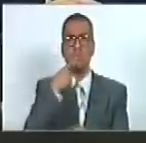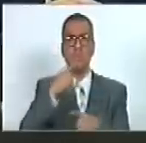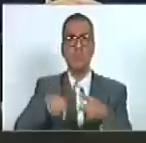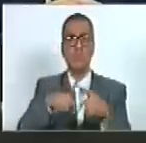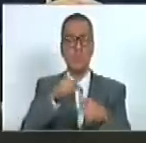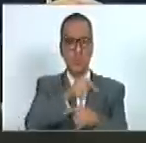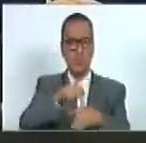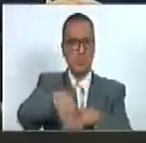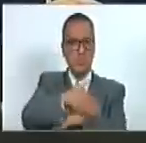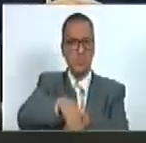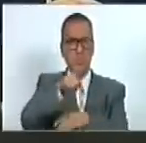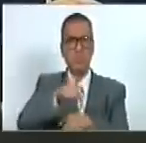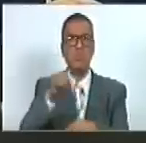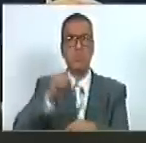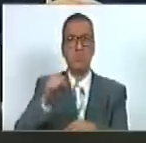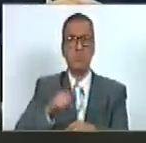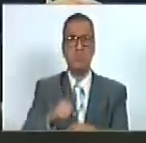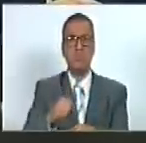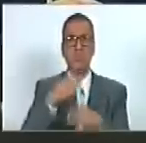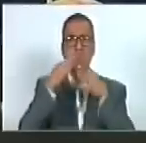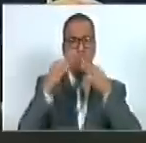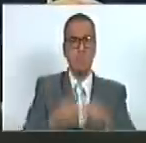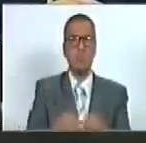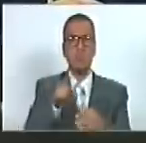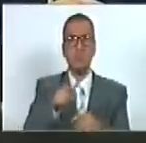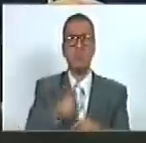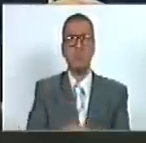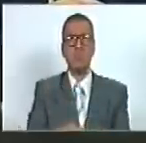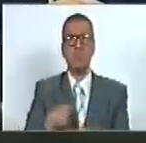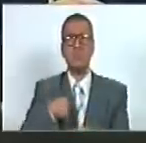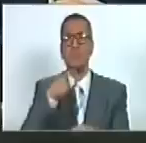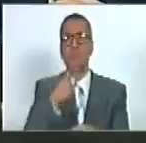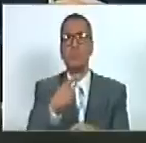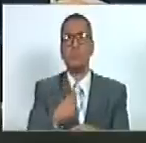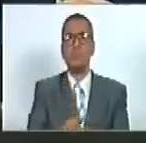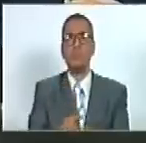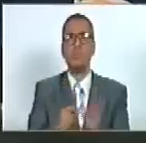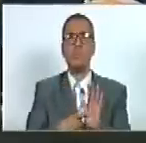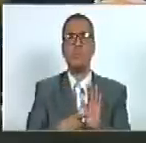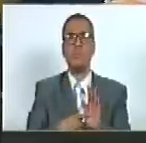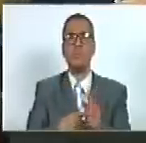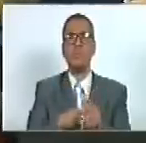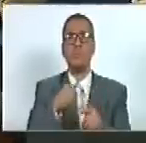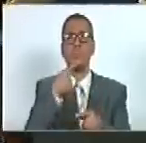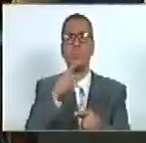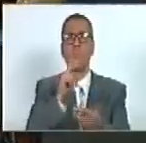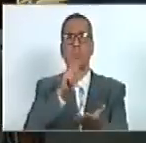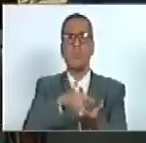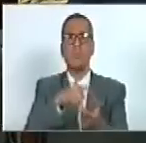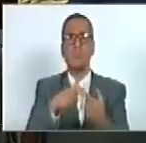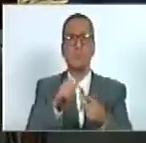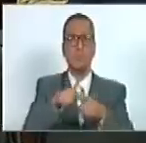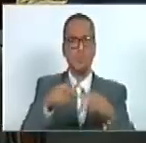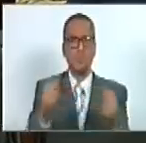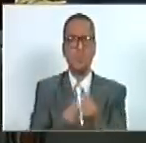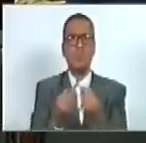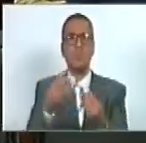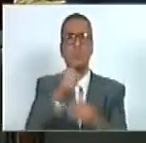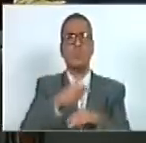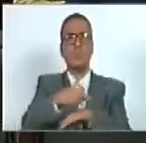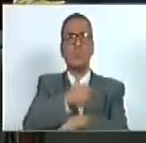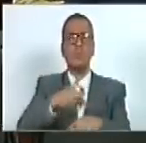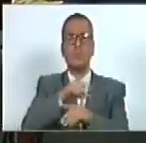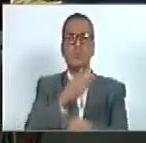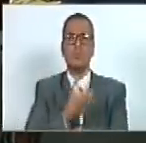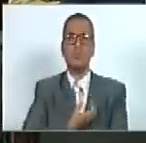de la gente, sí, tiempo, y lo decimos con lengua, saliva y tacón, mientras aquellos se van a conquistar gobernaciones